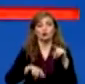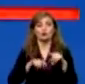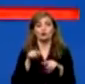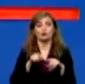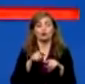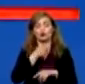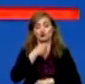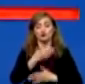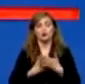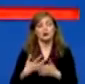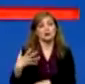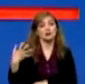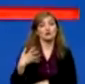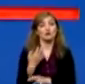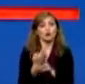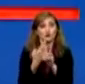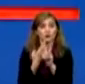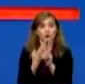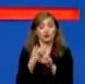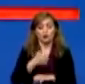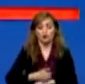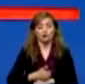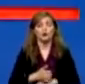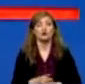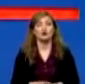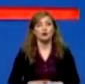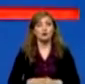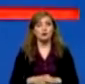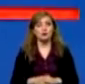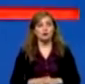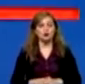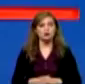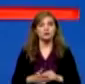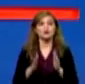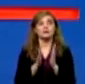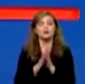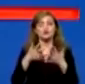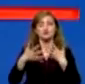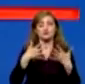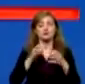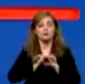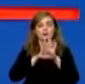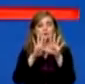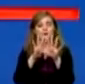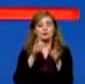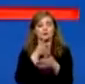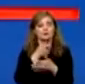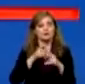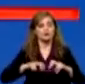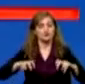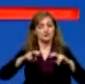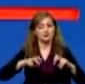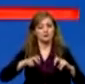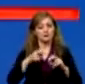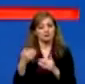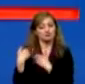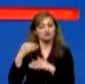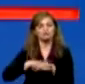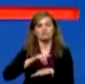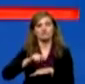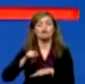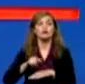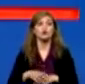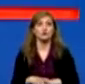asesinados continúan reclamando respuestas a las autoridades. Piden que se transparenten las investigaciones y que establezcan